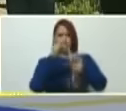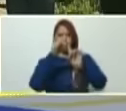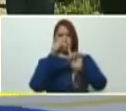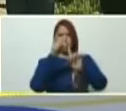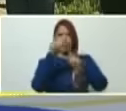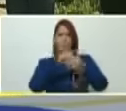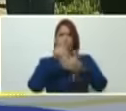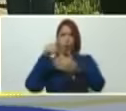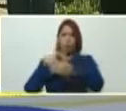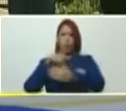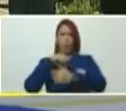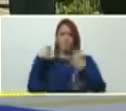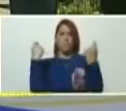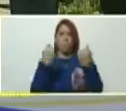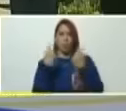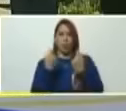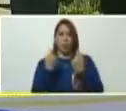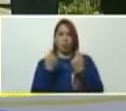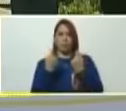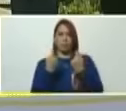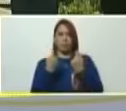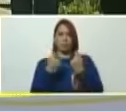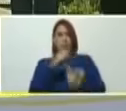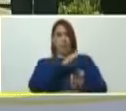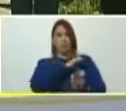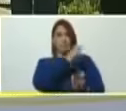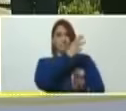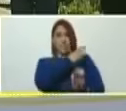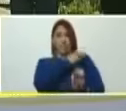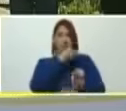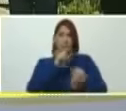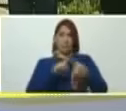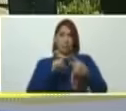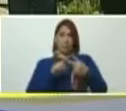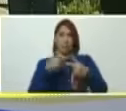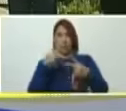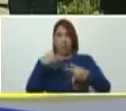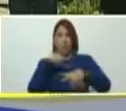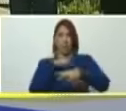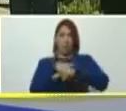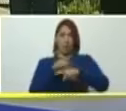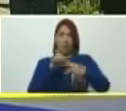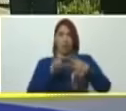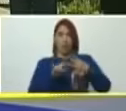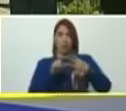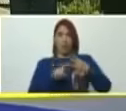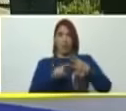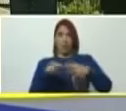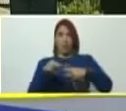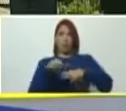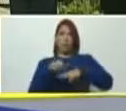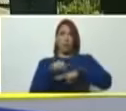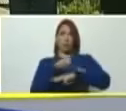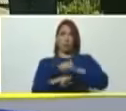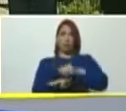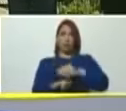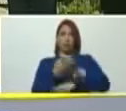la alcaldesa de Caracas, Héctor Rodríguez, Pepe, que no lo quieren dejar hablar, lo tienen ahí